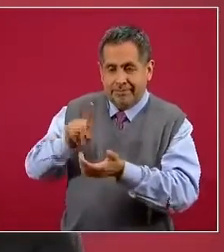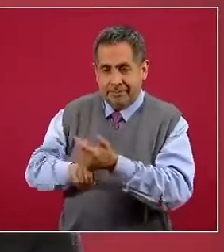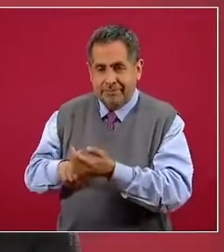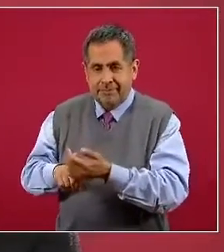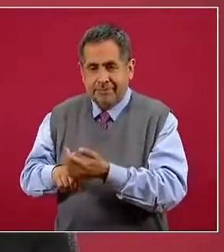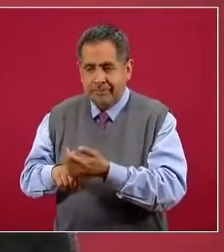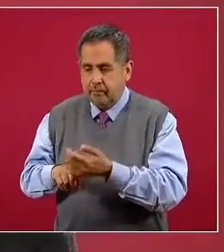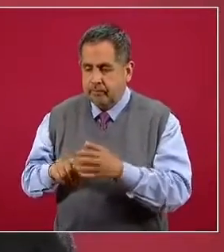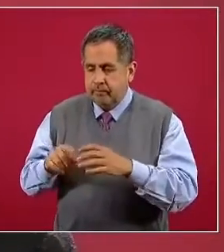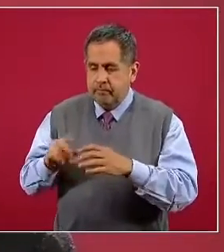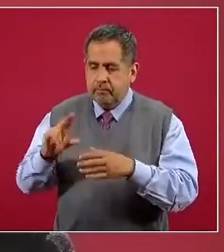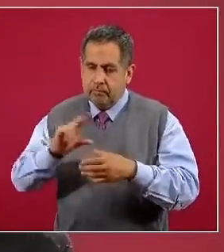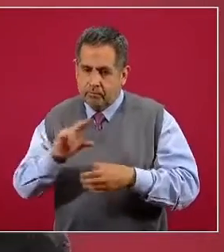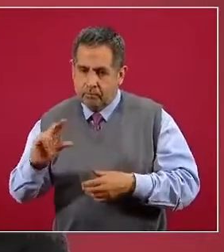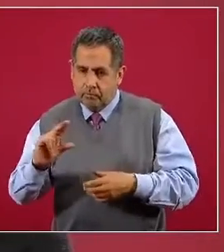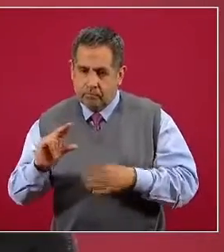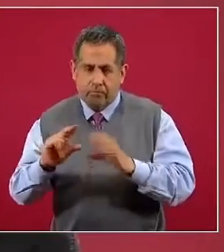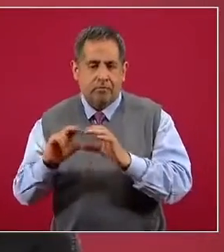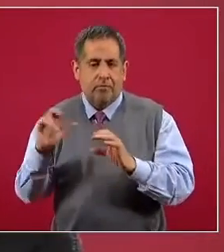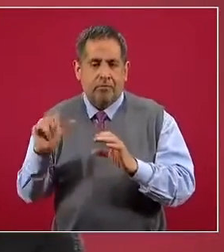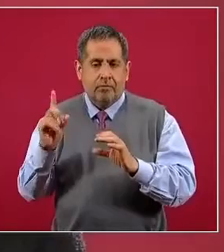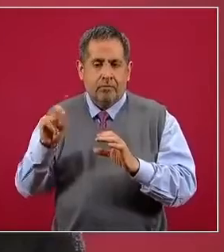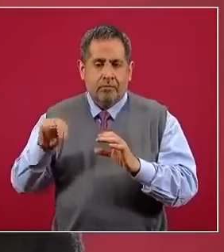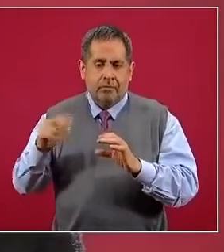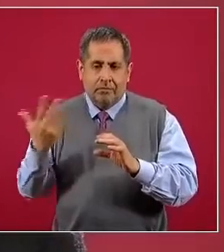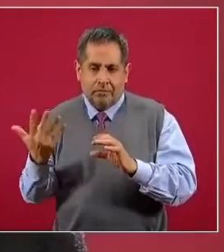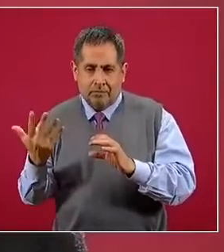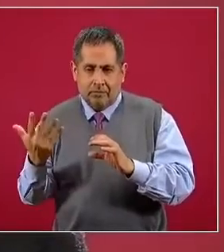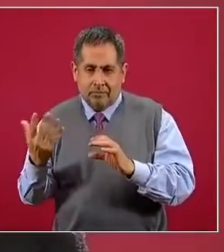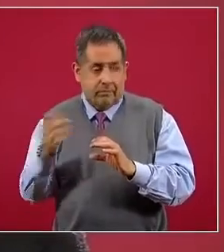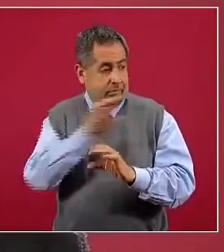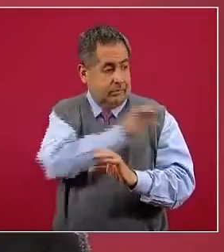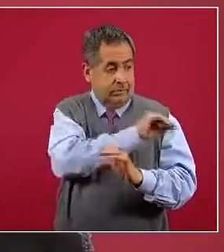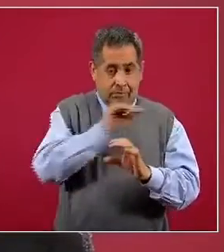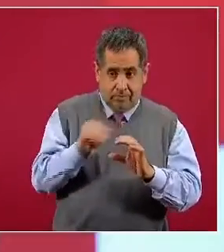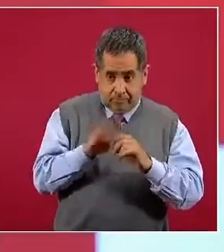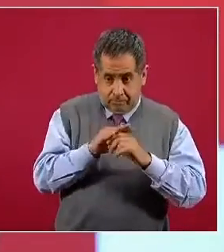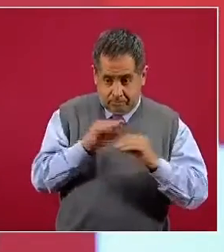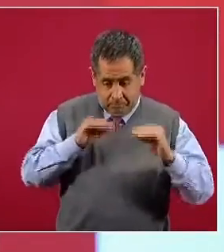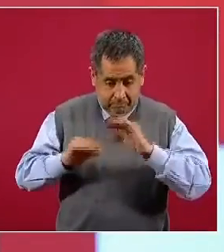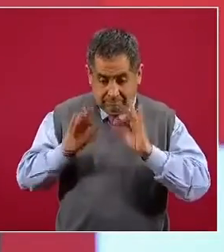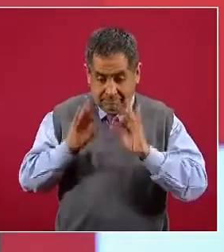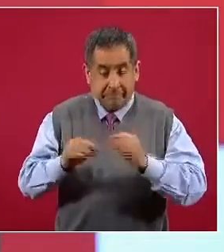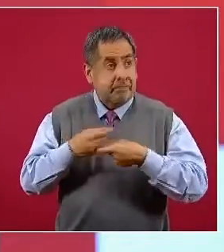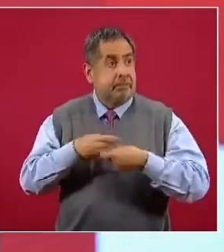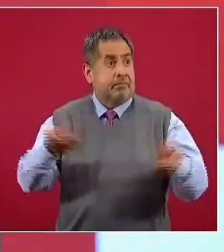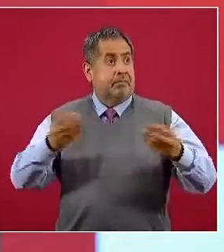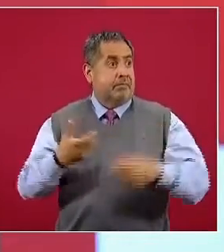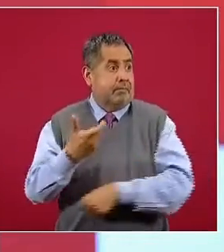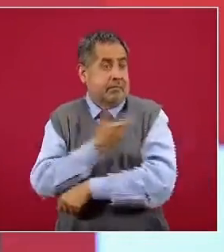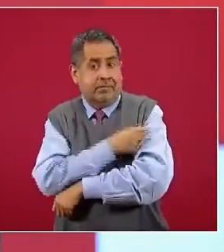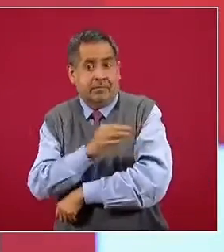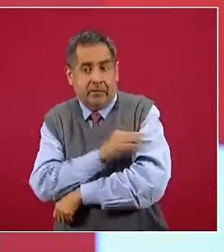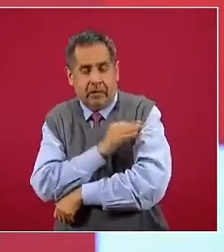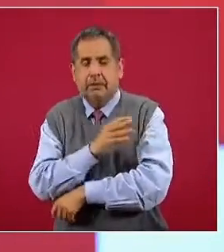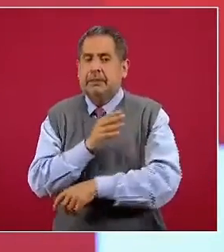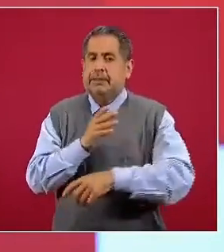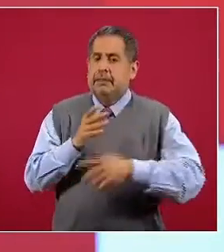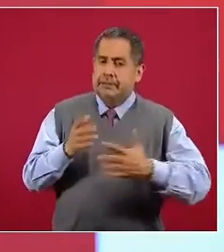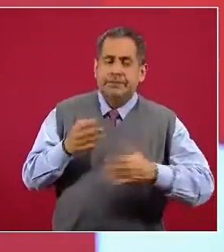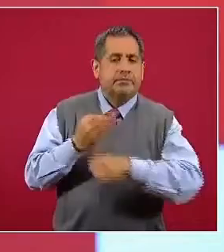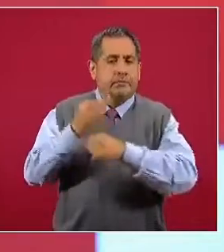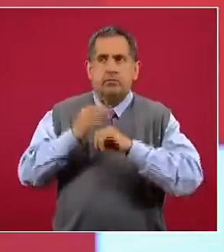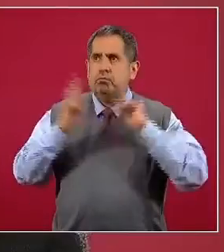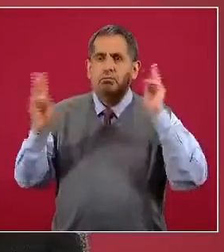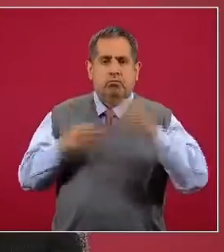vacunas con adenovirus tipo 5. En este momento, de los candidatos a vacuna contra el COVID que hay en el